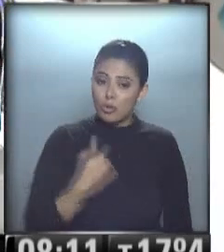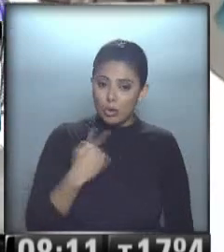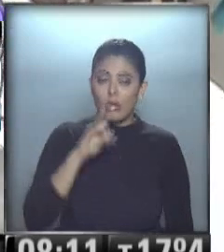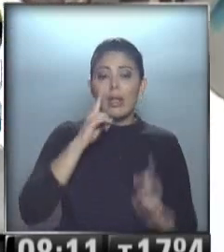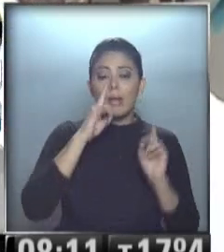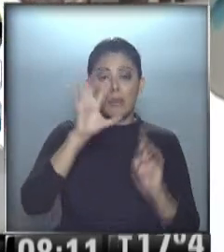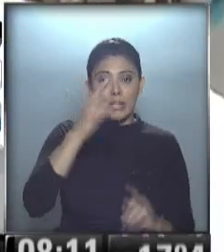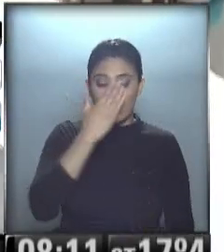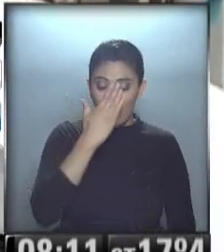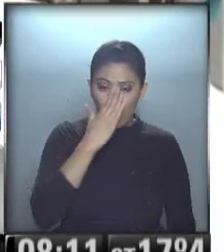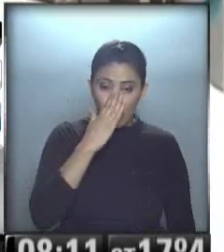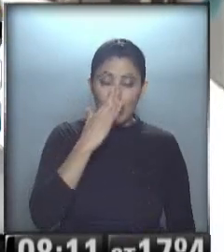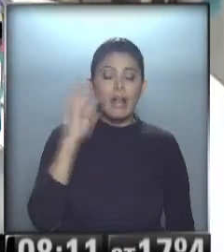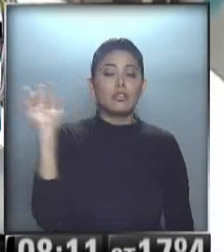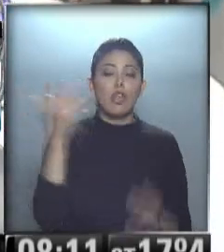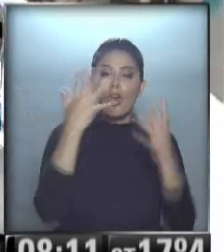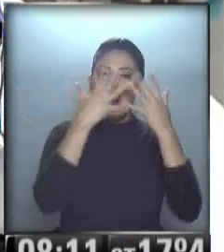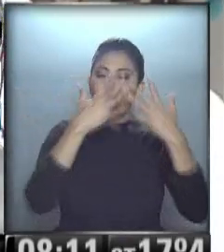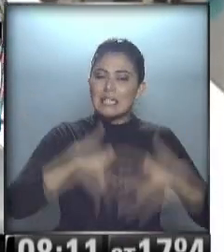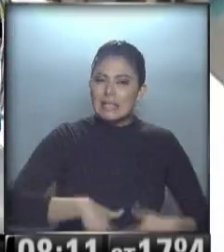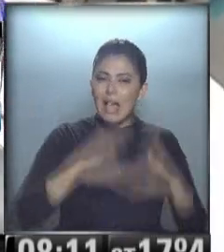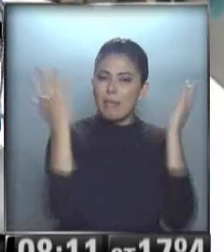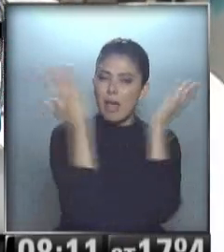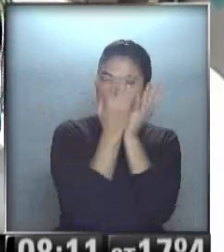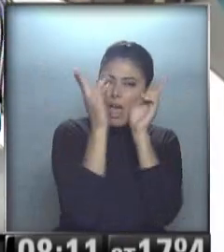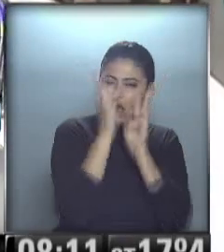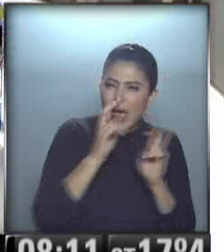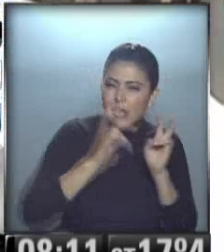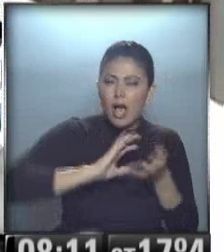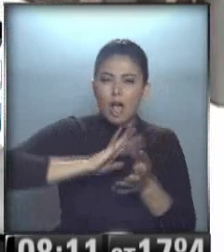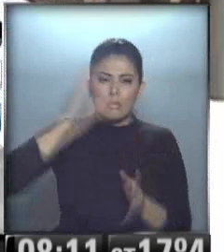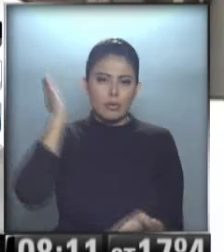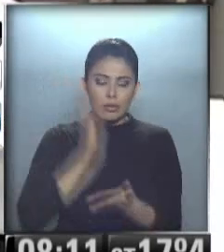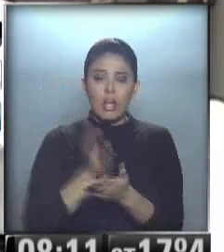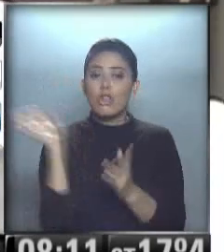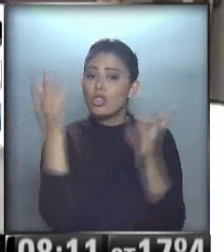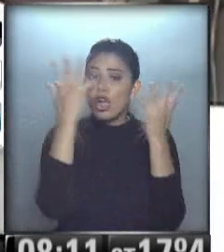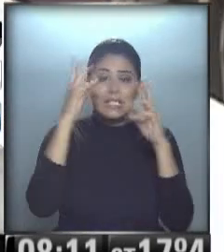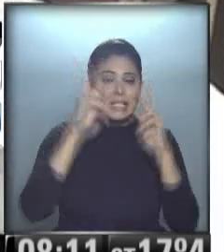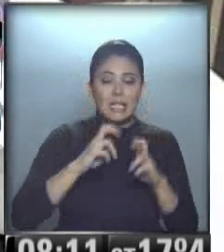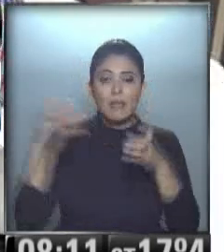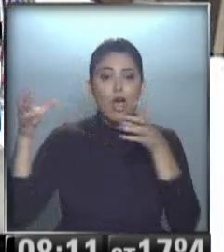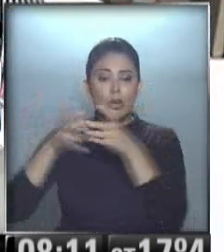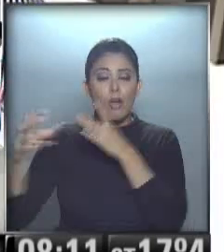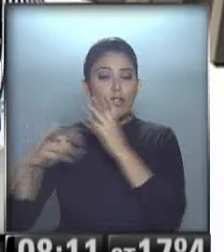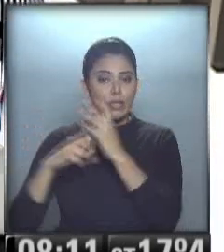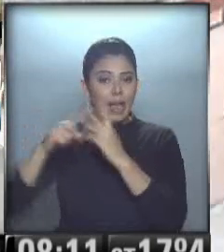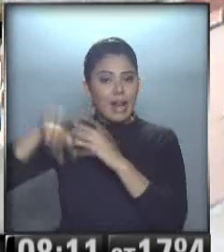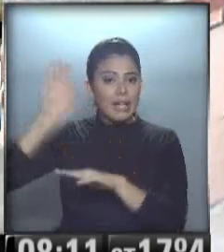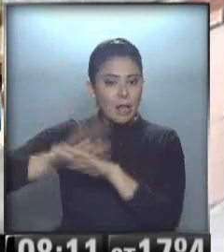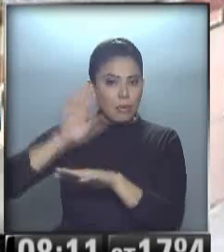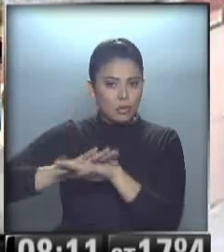provincia de Córdoba, el sistema nuestro de investigación penal es un sistema en que los fiscales llevan adelante la